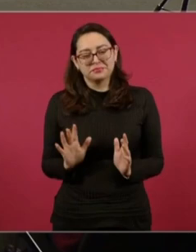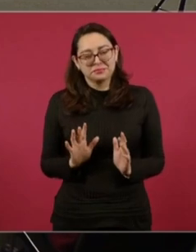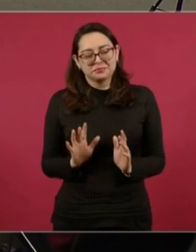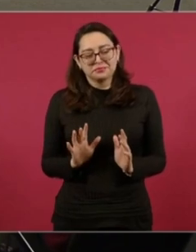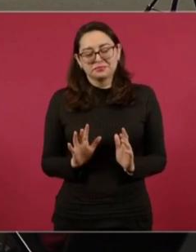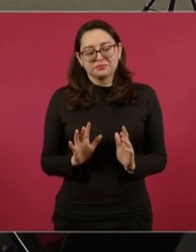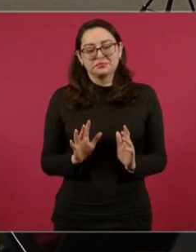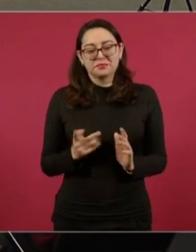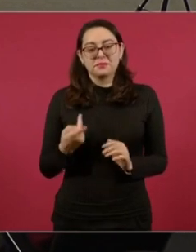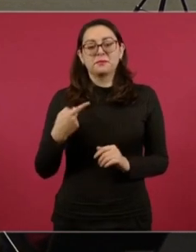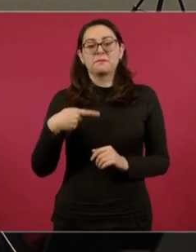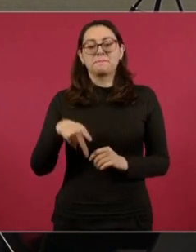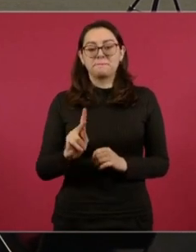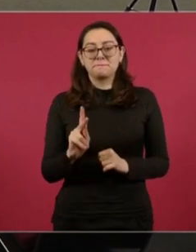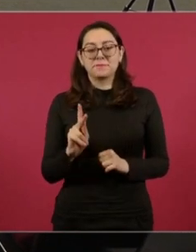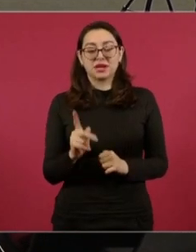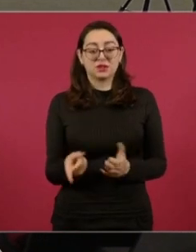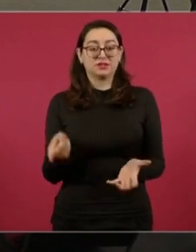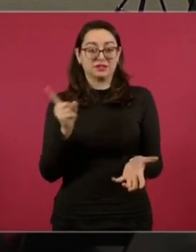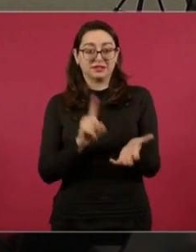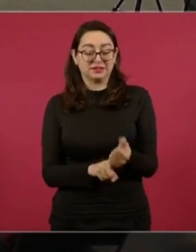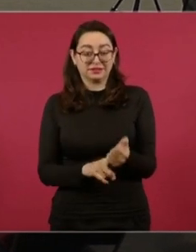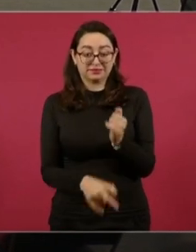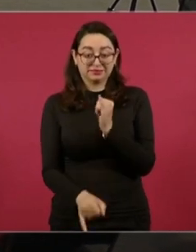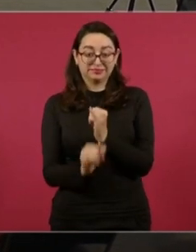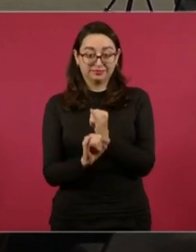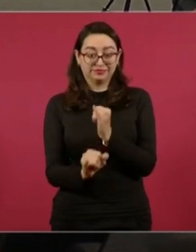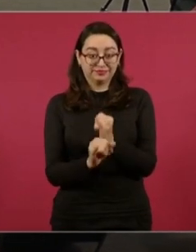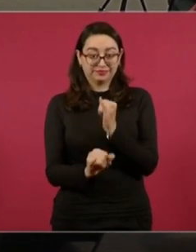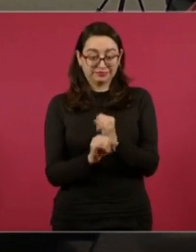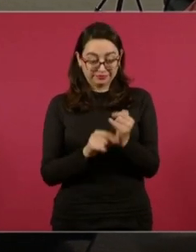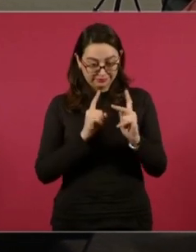esta página, en este sitio,